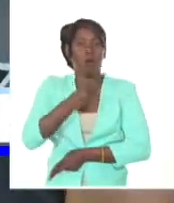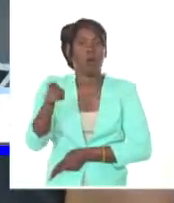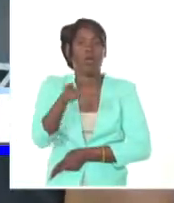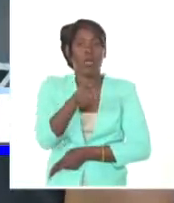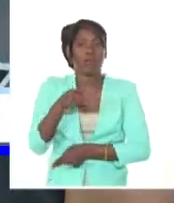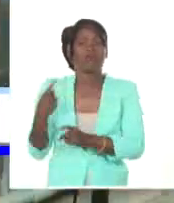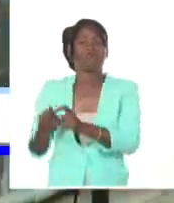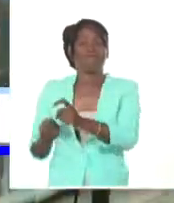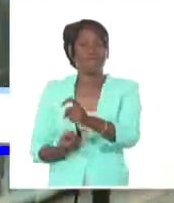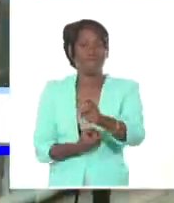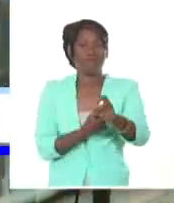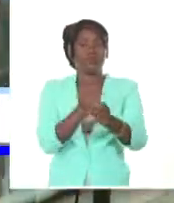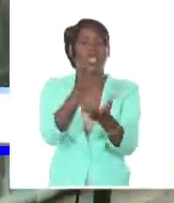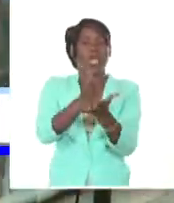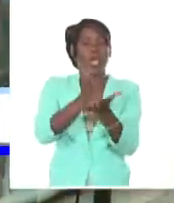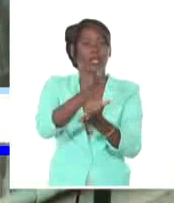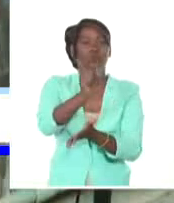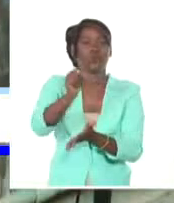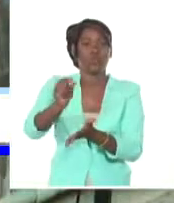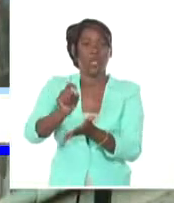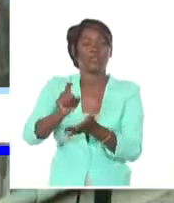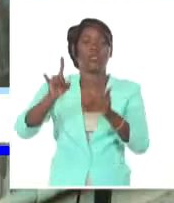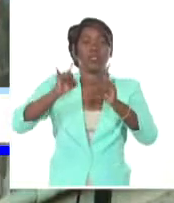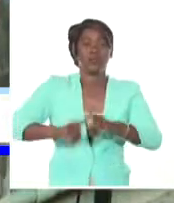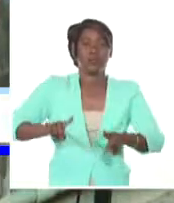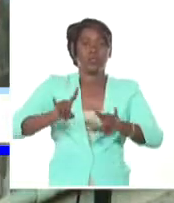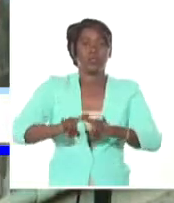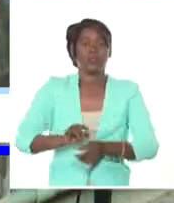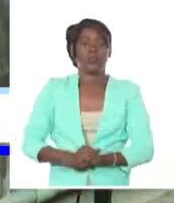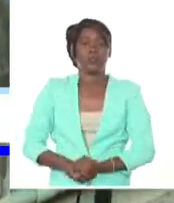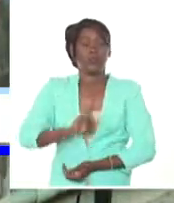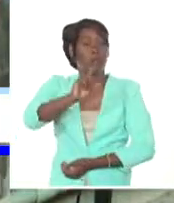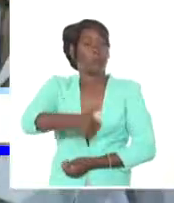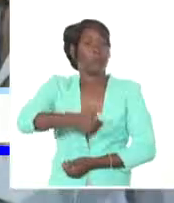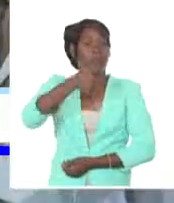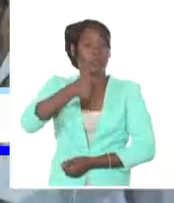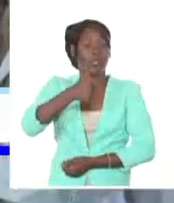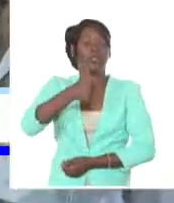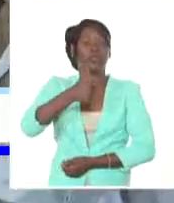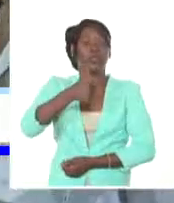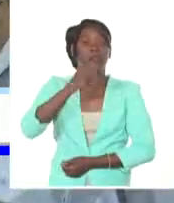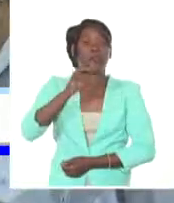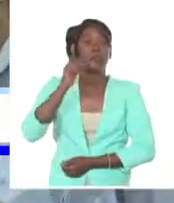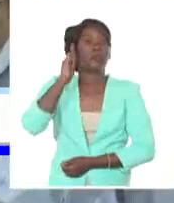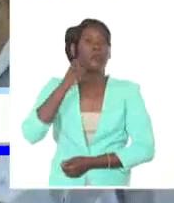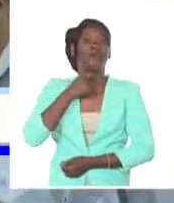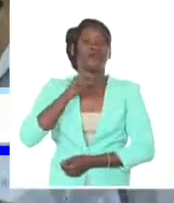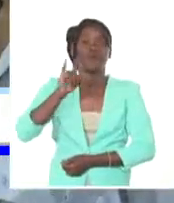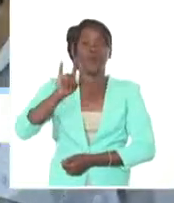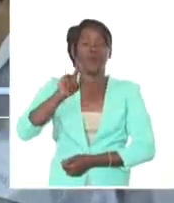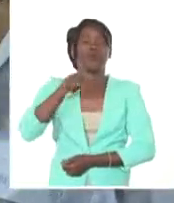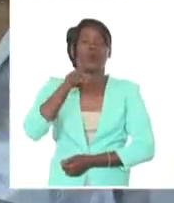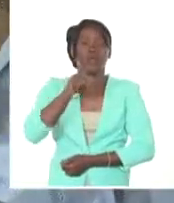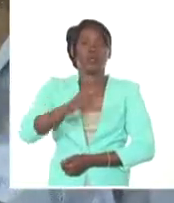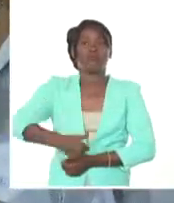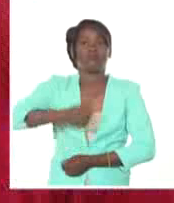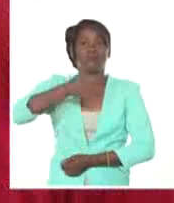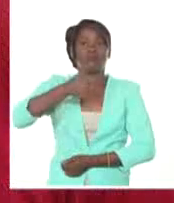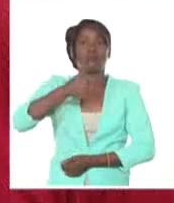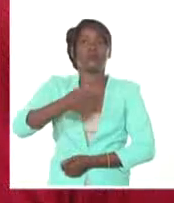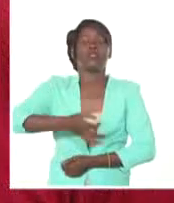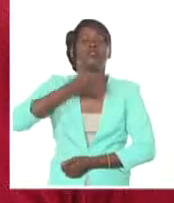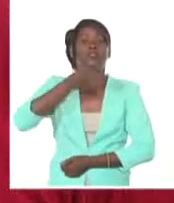y estudiantes universitarios en la ceremonia el presidente Nacional de la federación estudiantil Universitaria Julio Emilio morejón Pérez